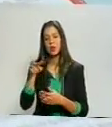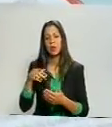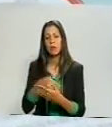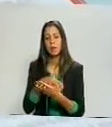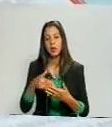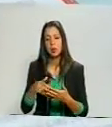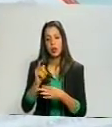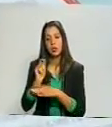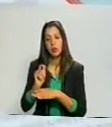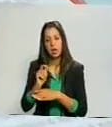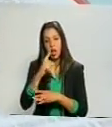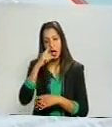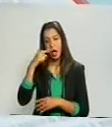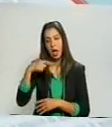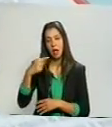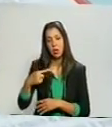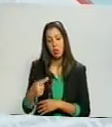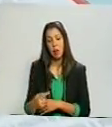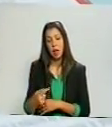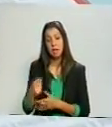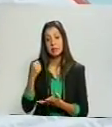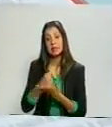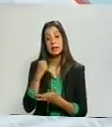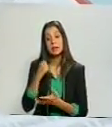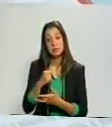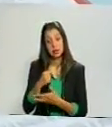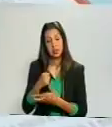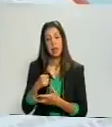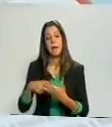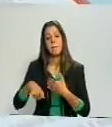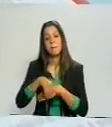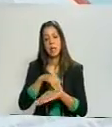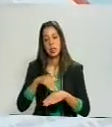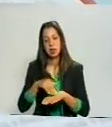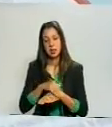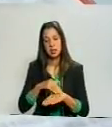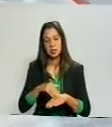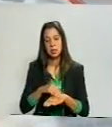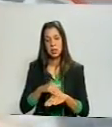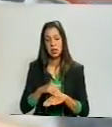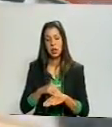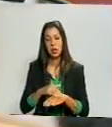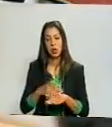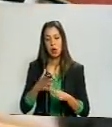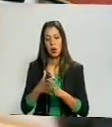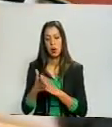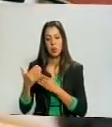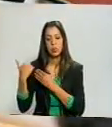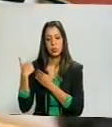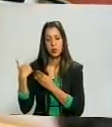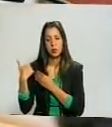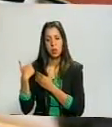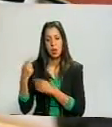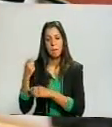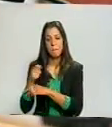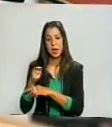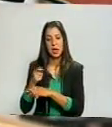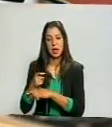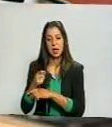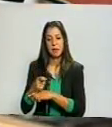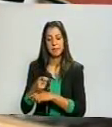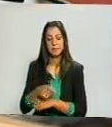año, debidamente certificado por el Ministerio del Poder Popular con competencia en materia de